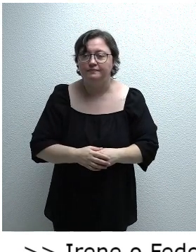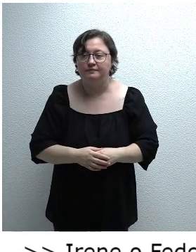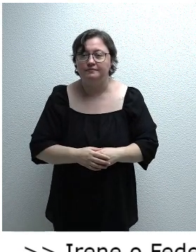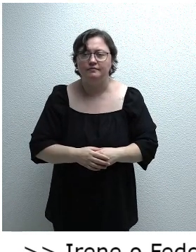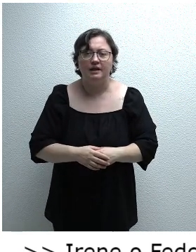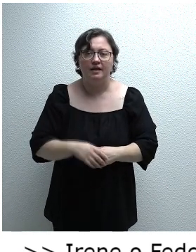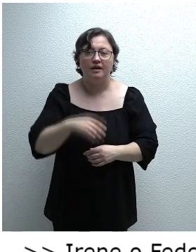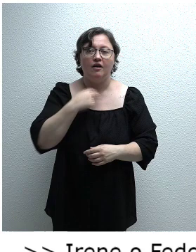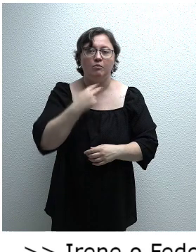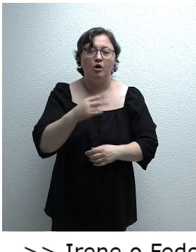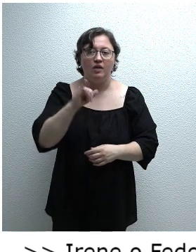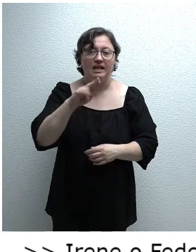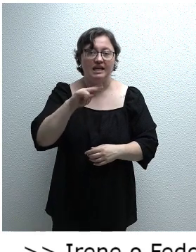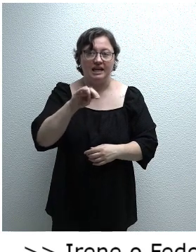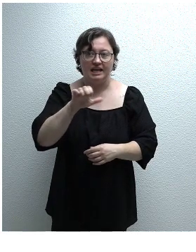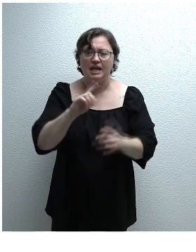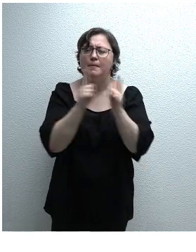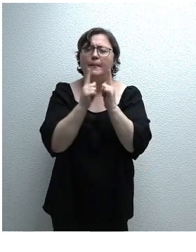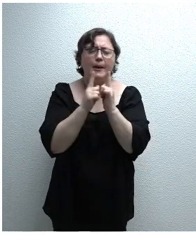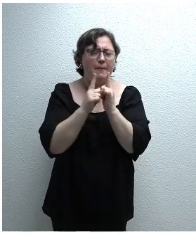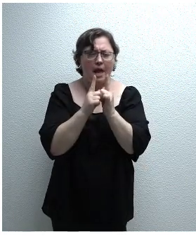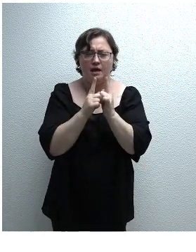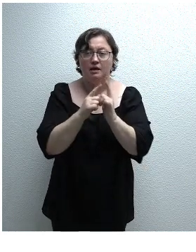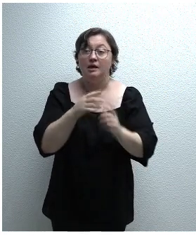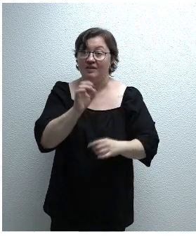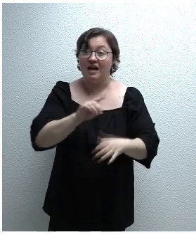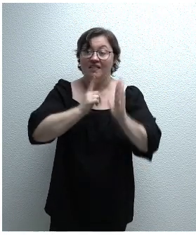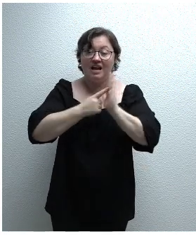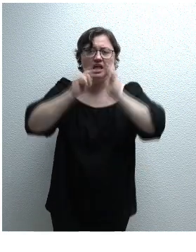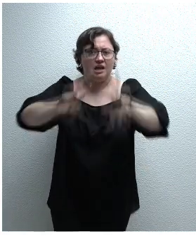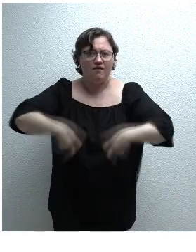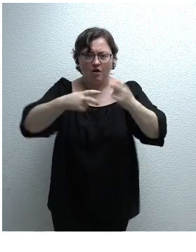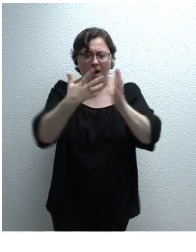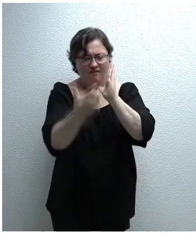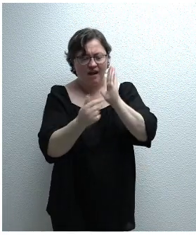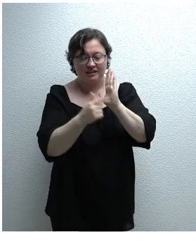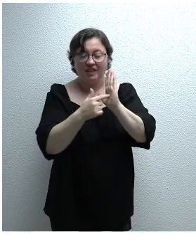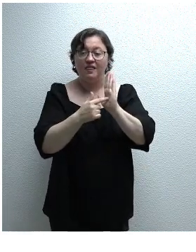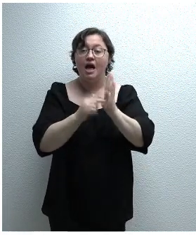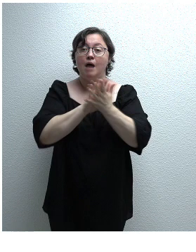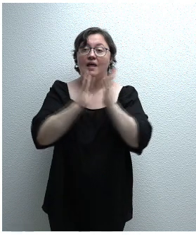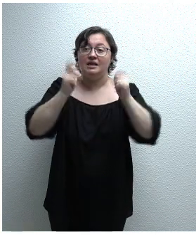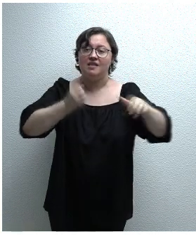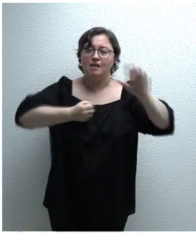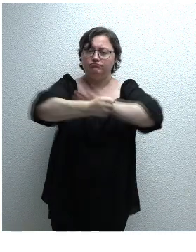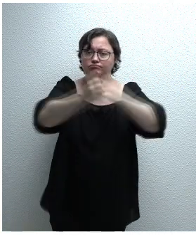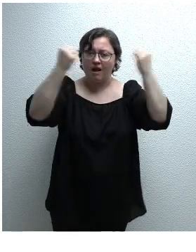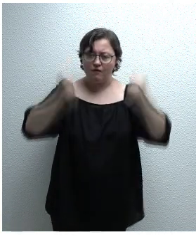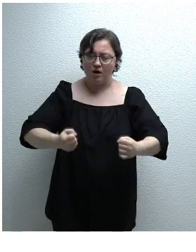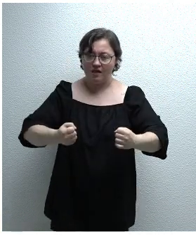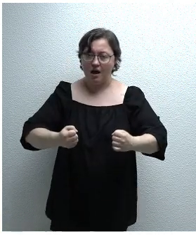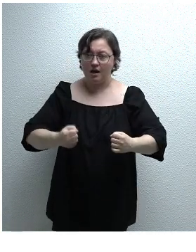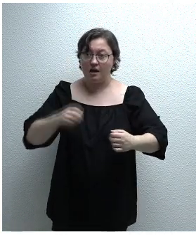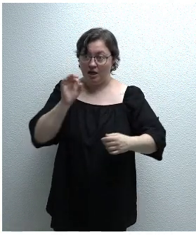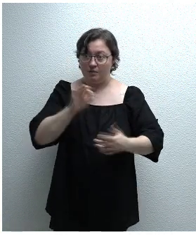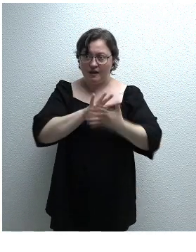breve, solamente una subraya muy breve. Es cierto que la reforma no aborda el tema de los internamientos involuntarios y es